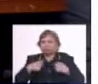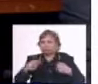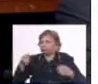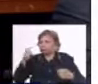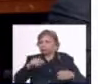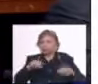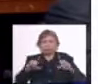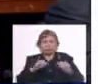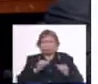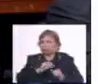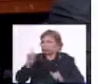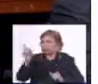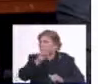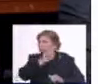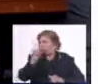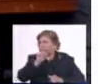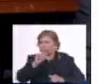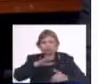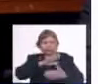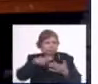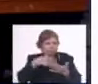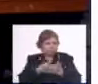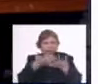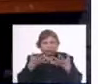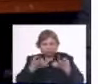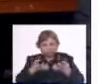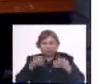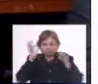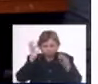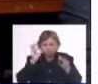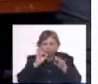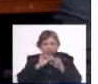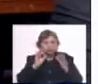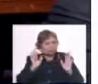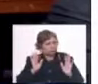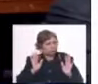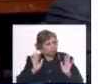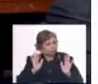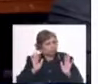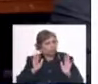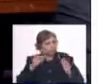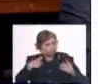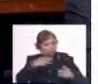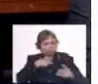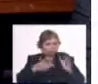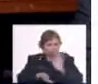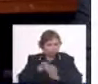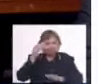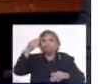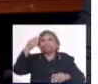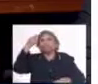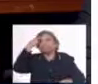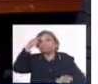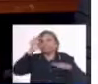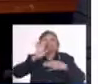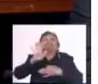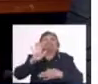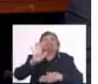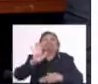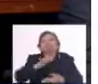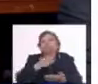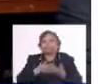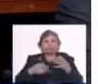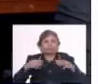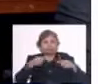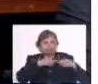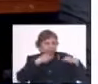hacer. No hemos podido hacer todo lo que quisiéramos hacer, perfecto. Pero si nos vamos, nos vamos con la frente en alta,